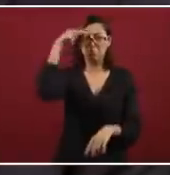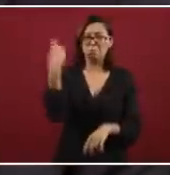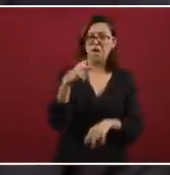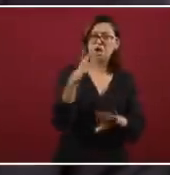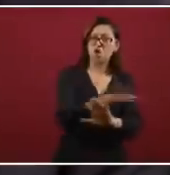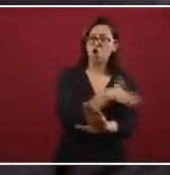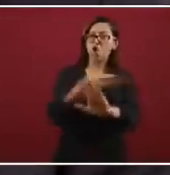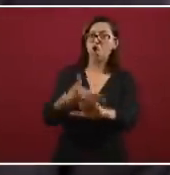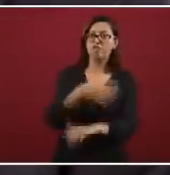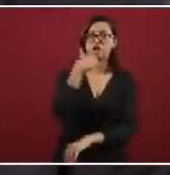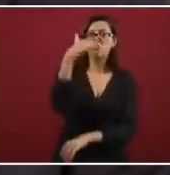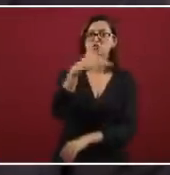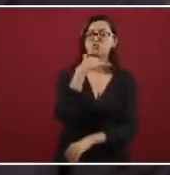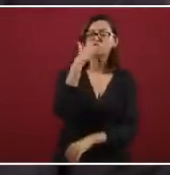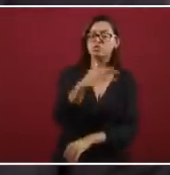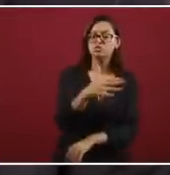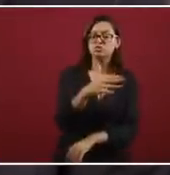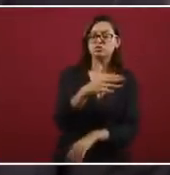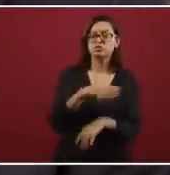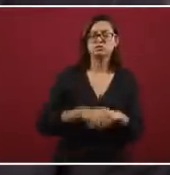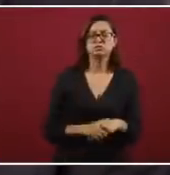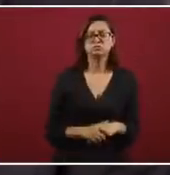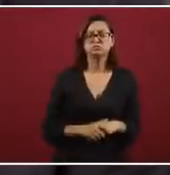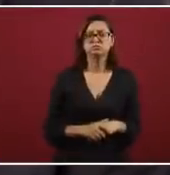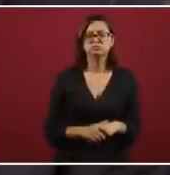Mexicanos contra la Corrupción?